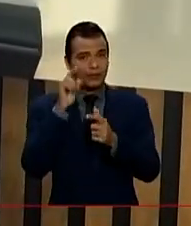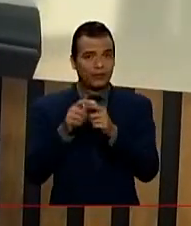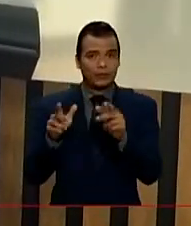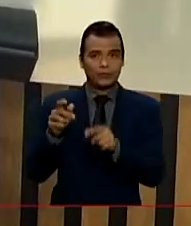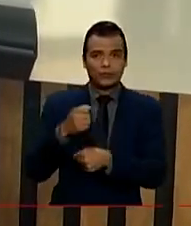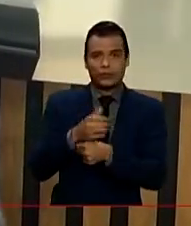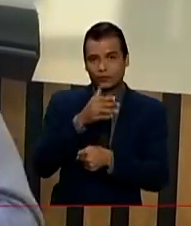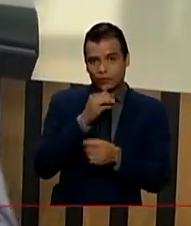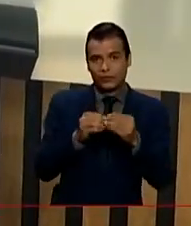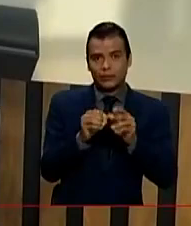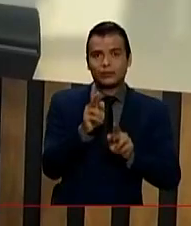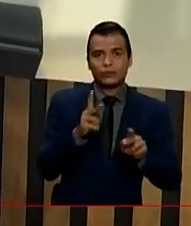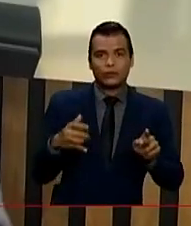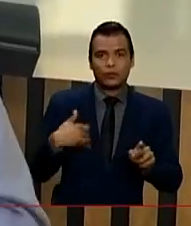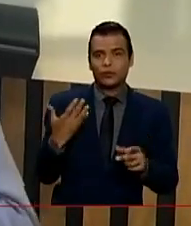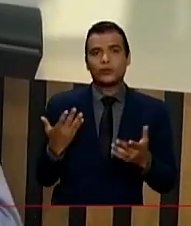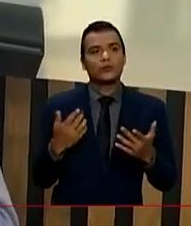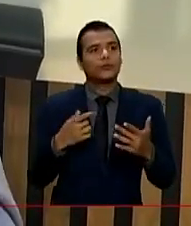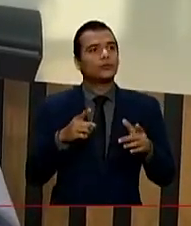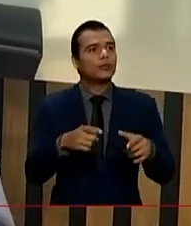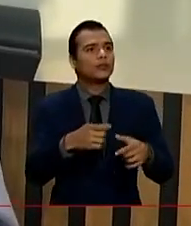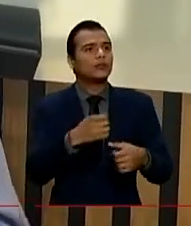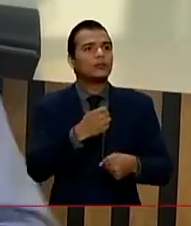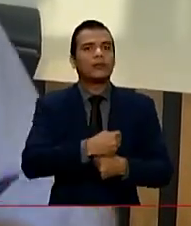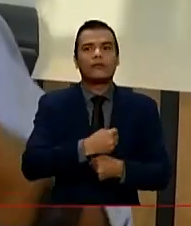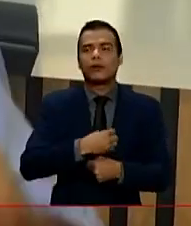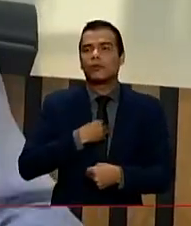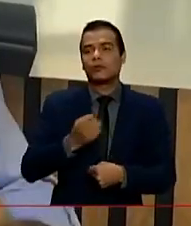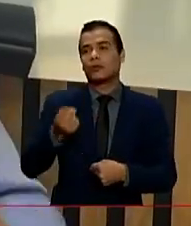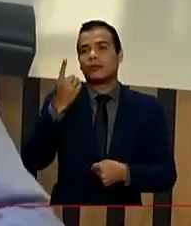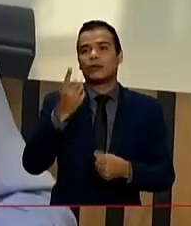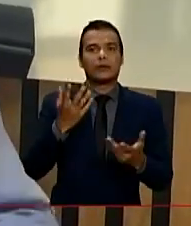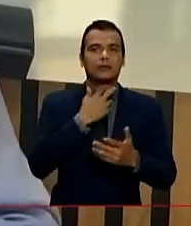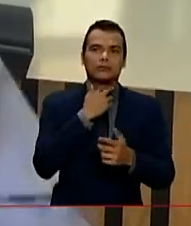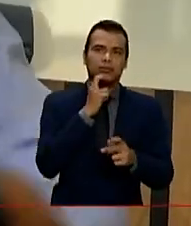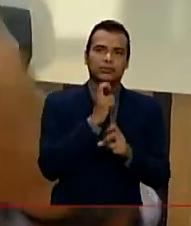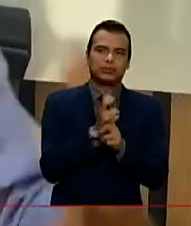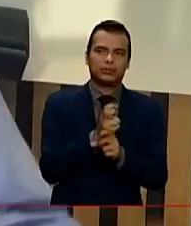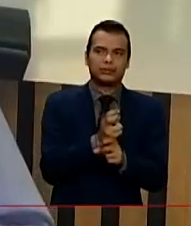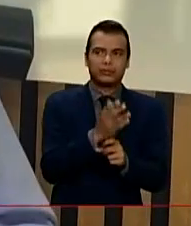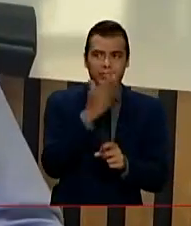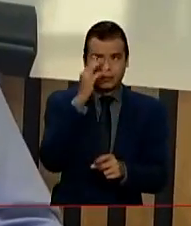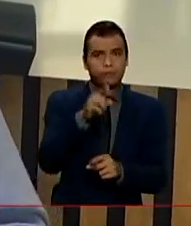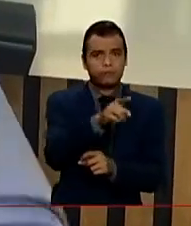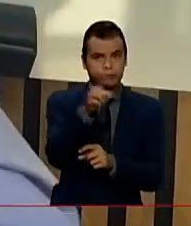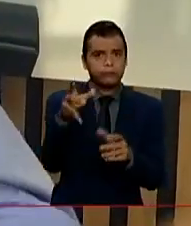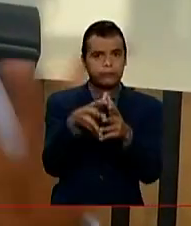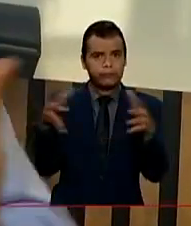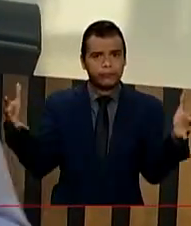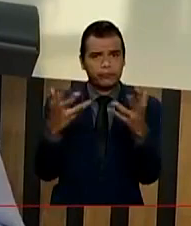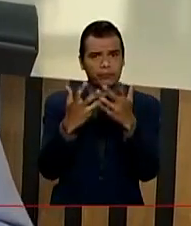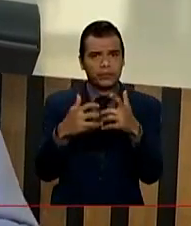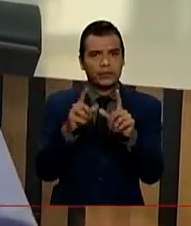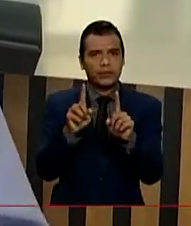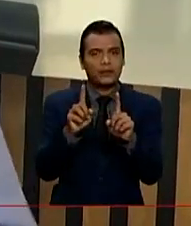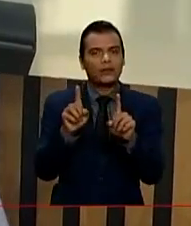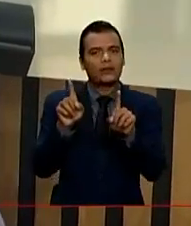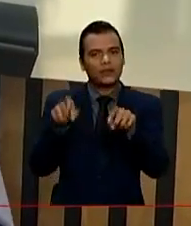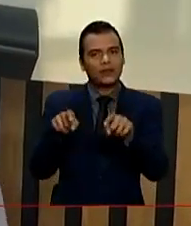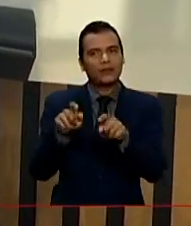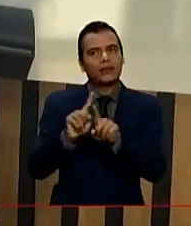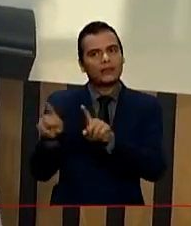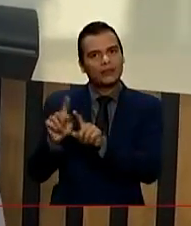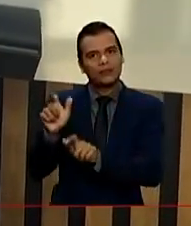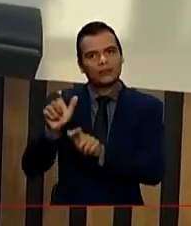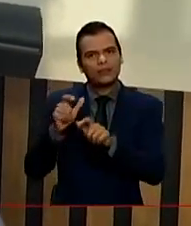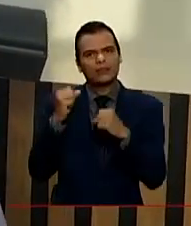y dificultades de los jóvenes para acceder a oportunidades laborales en una estructura productiva que sigue creciendo, pero está demandando cada vez capital humano